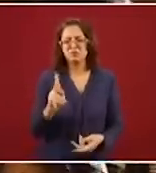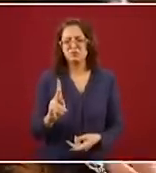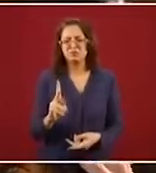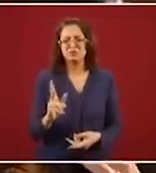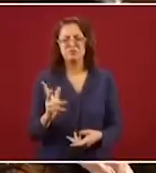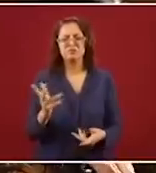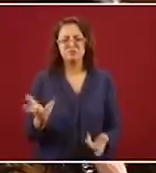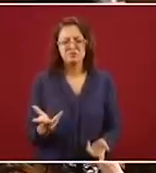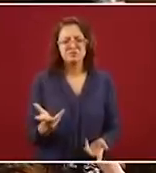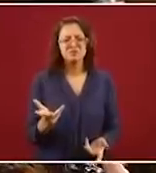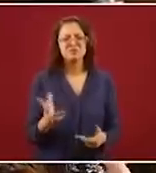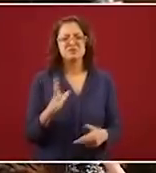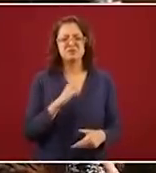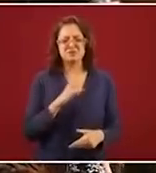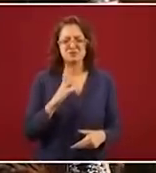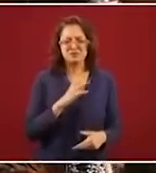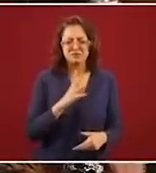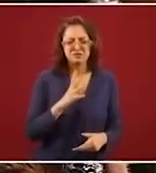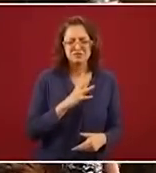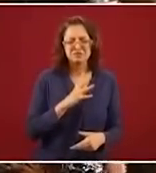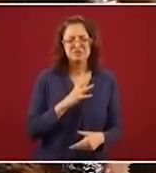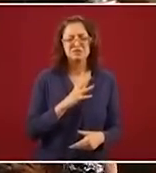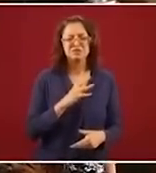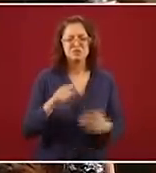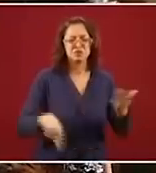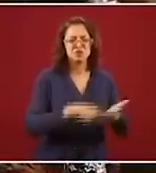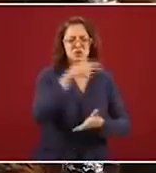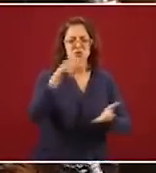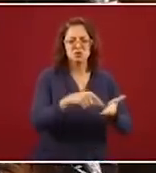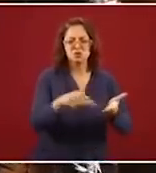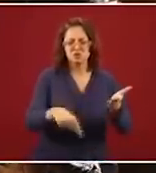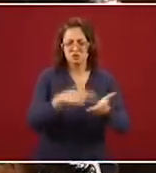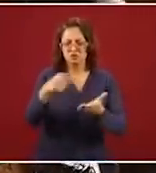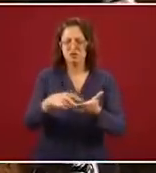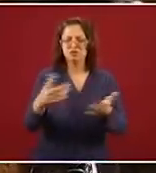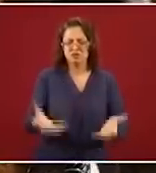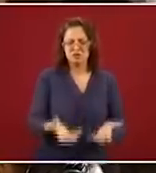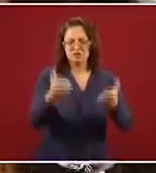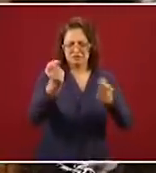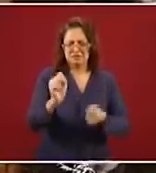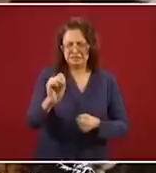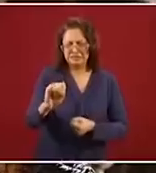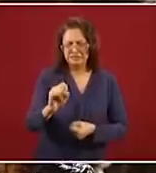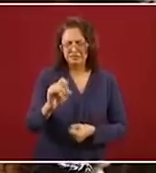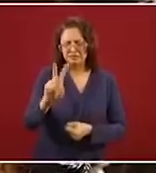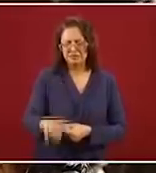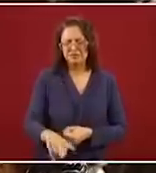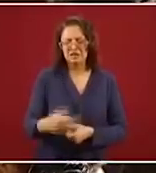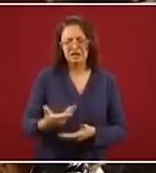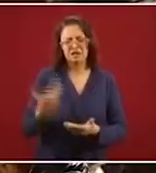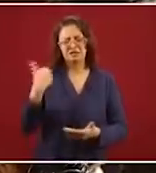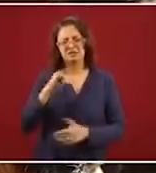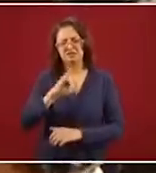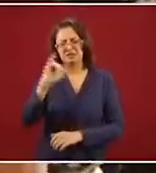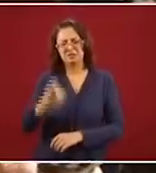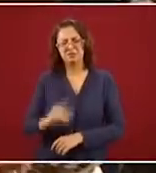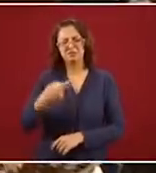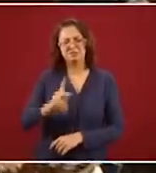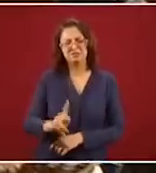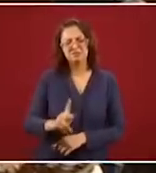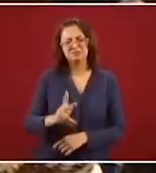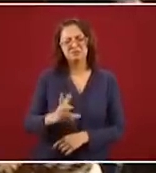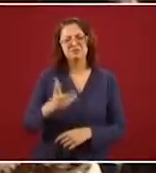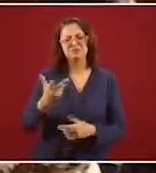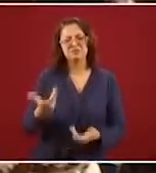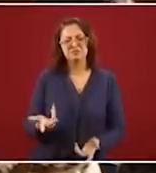está haciendo un esfuerzo por recuperar áreas públicas que nunca se había hecho, sin precedentes. Pero las obras, y otra cuestión es que